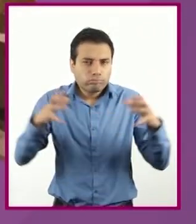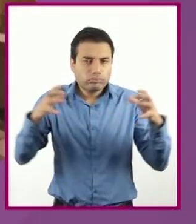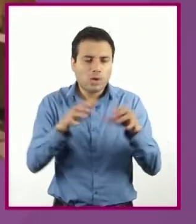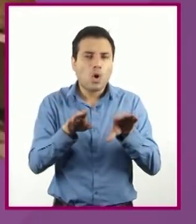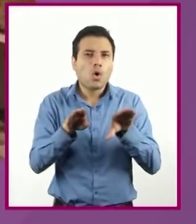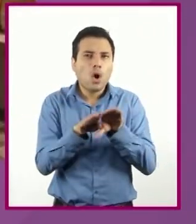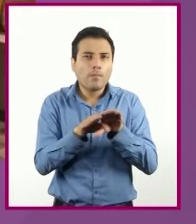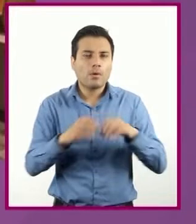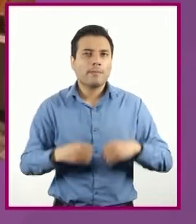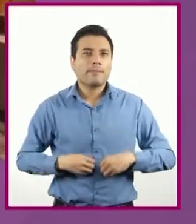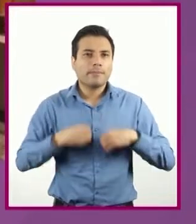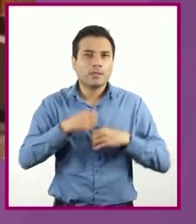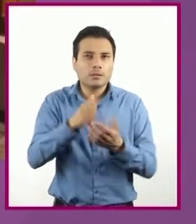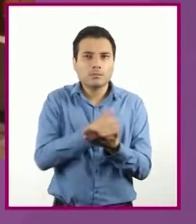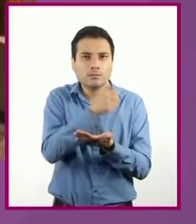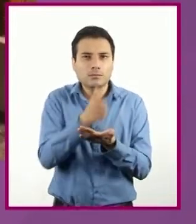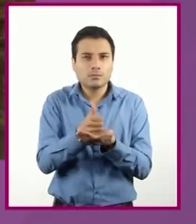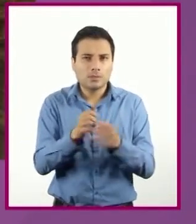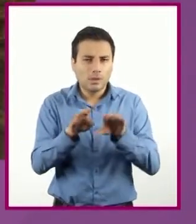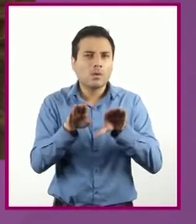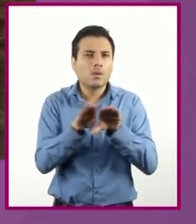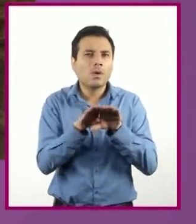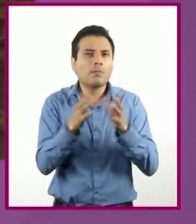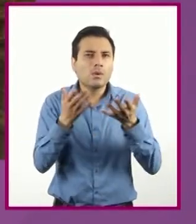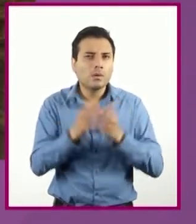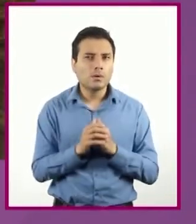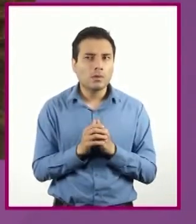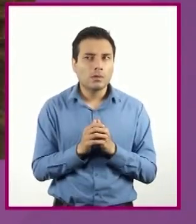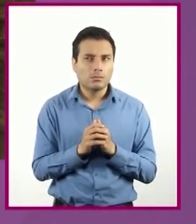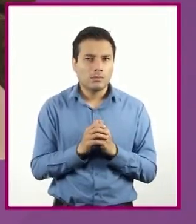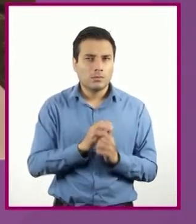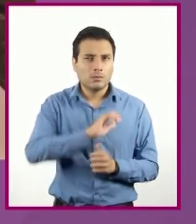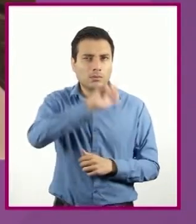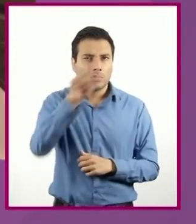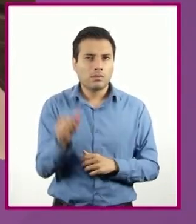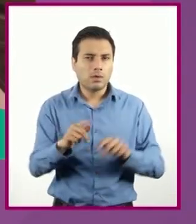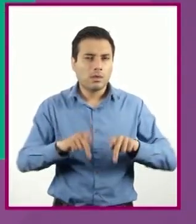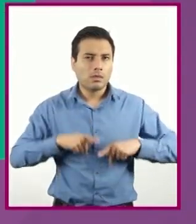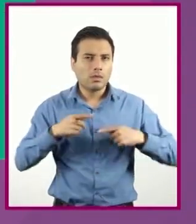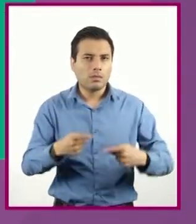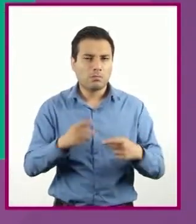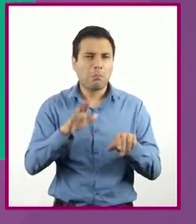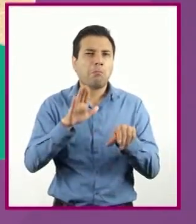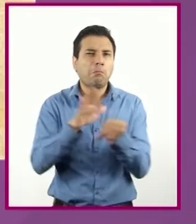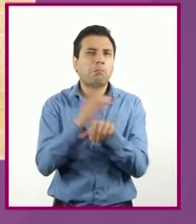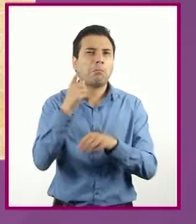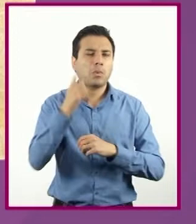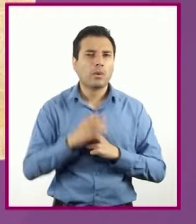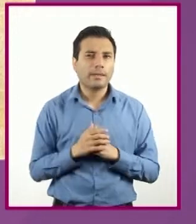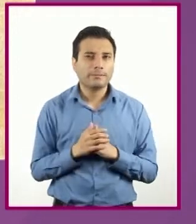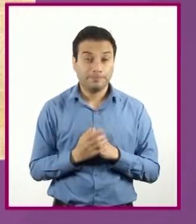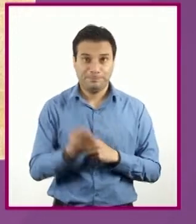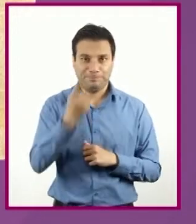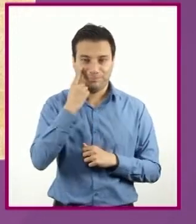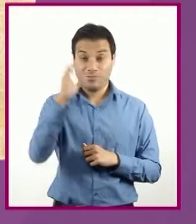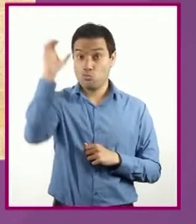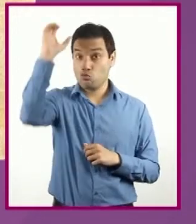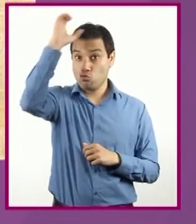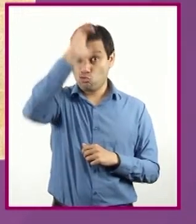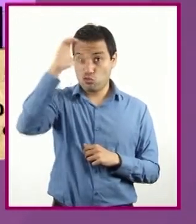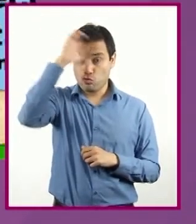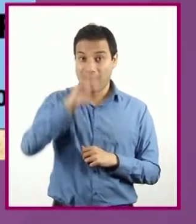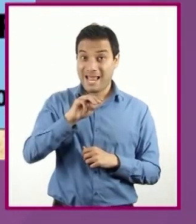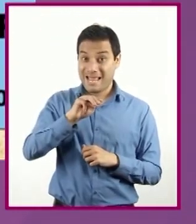se desarrollaba en las ciudades mayas? ¿Qué provocó su debilitamiento? Veámoslo. La cultura maya